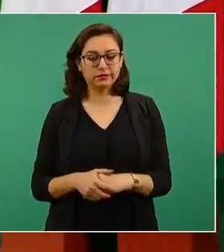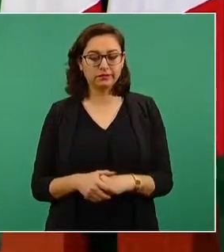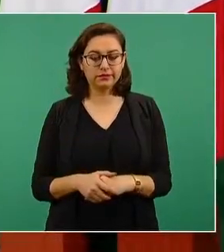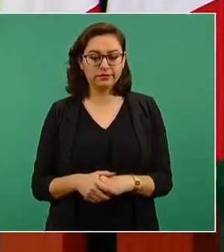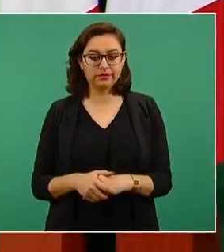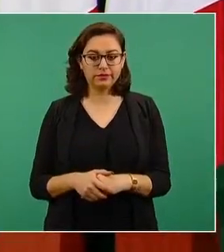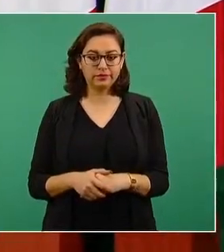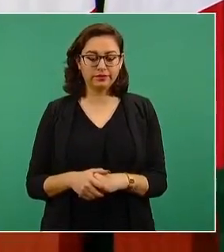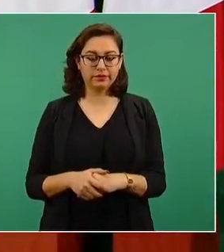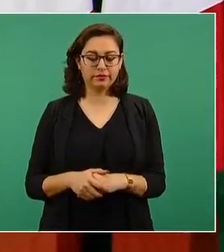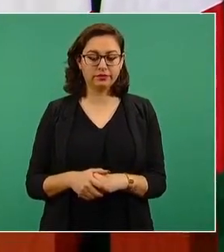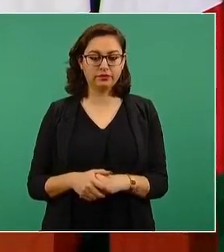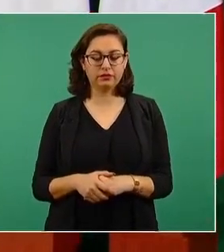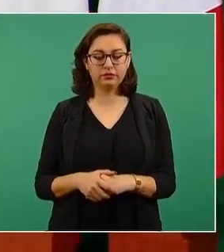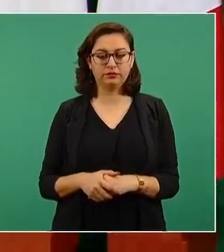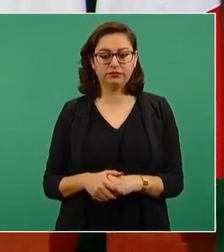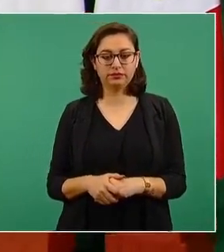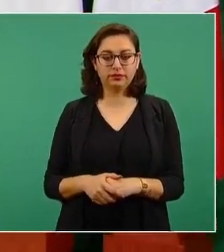cobren